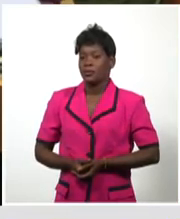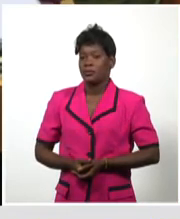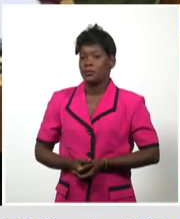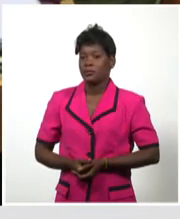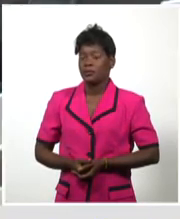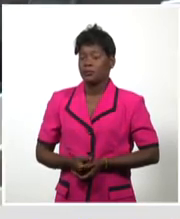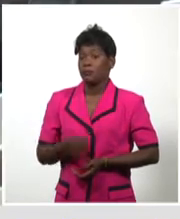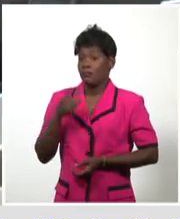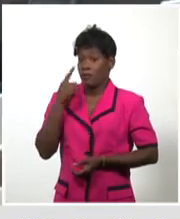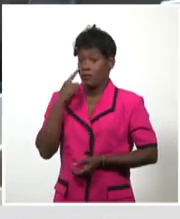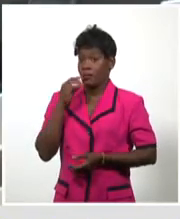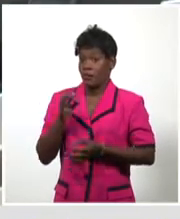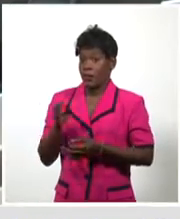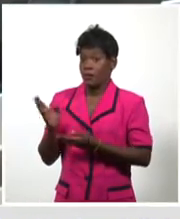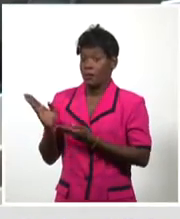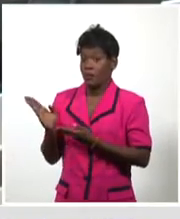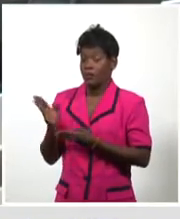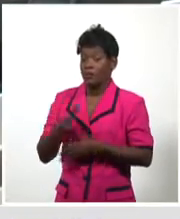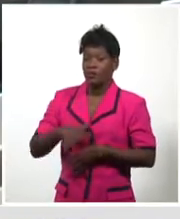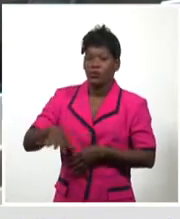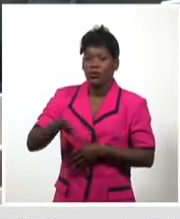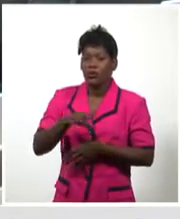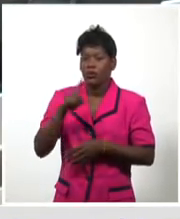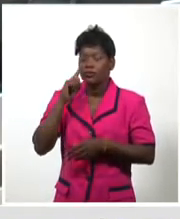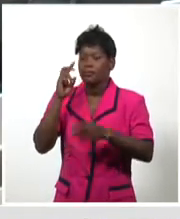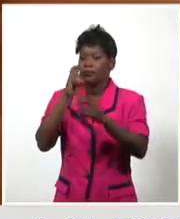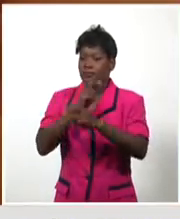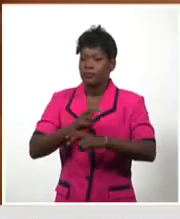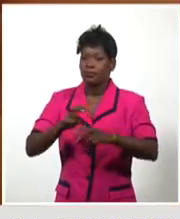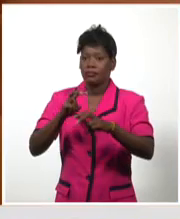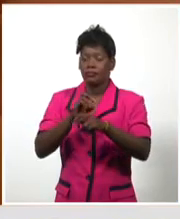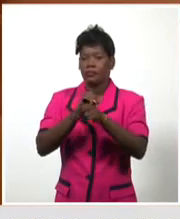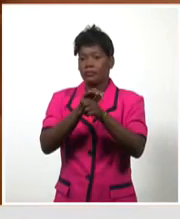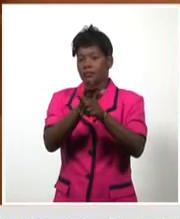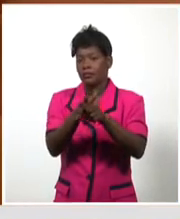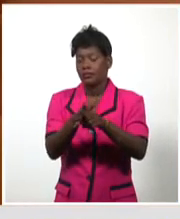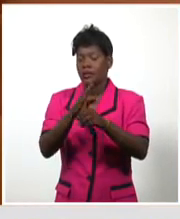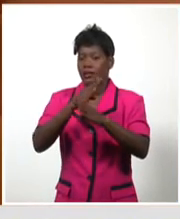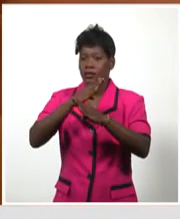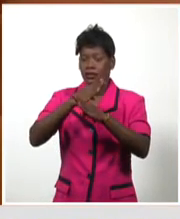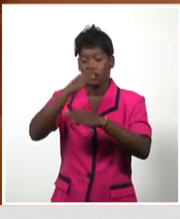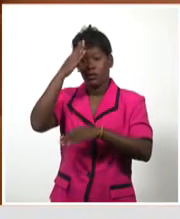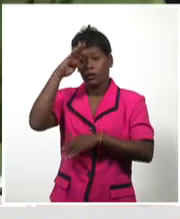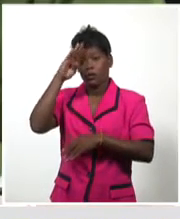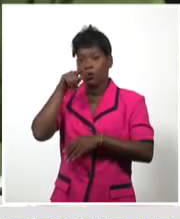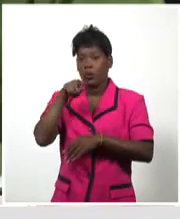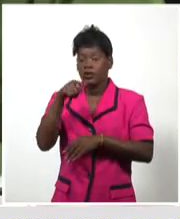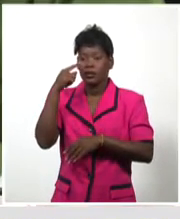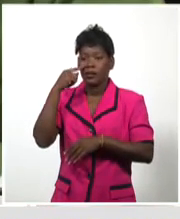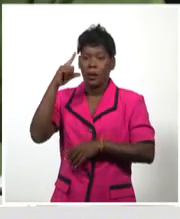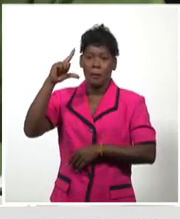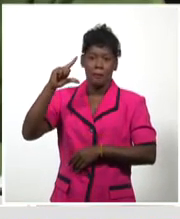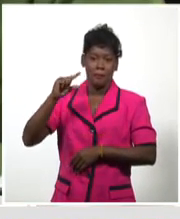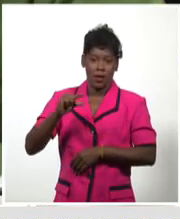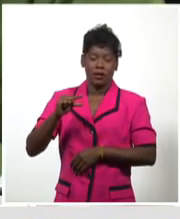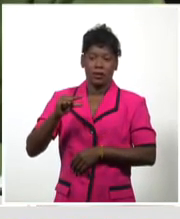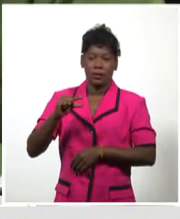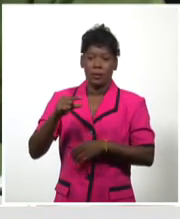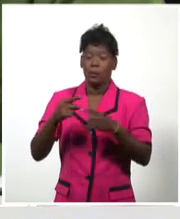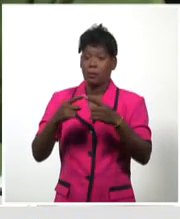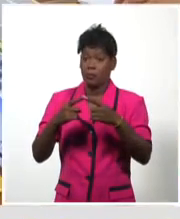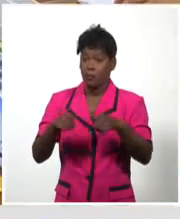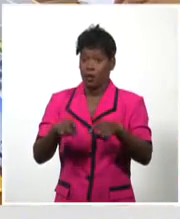Según los estudios epidemiológicos, la circulación del nuevo coronavirus en Santiago de Cuba es muy baja. No obstante, las autoridades